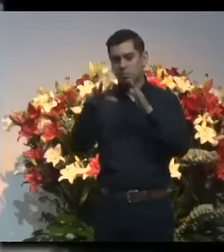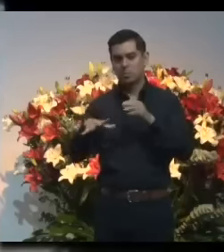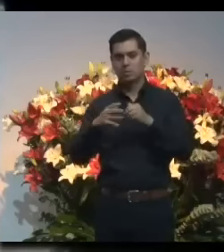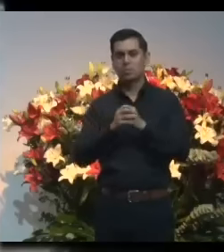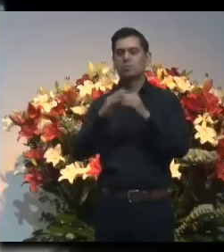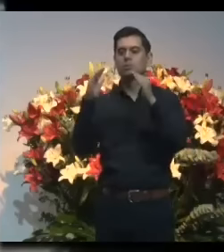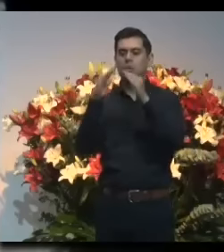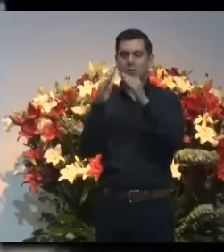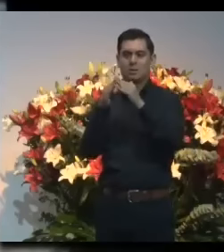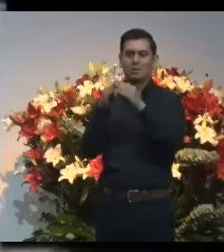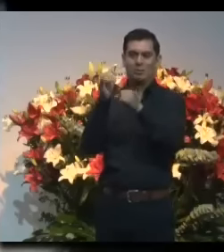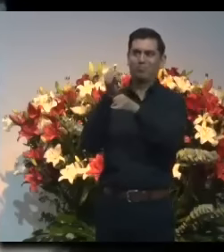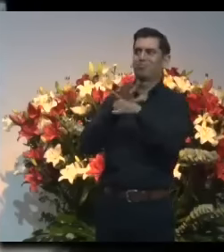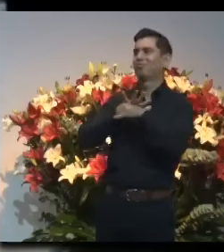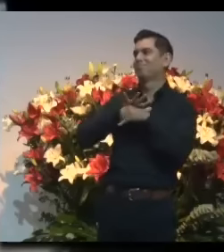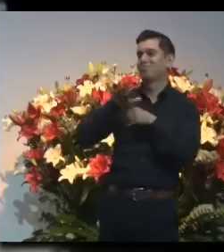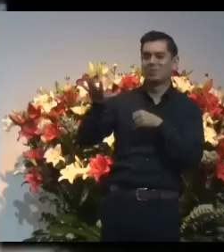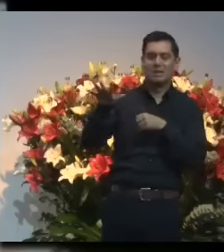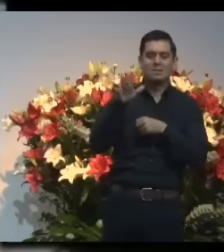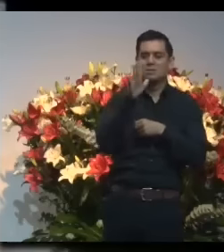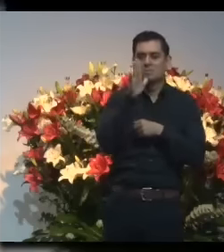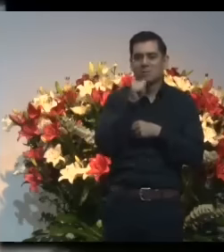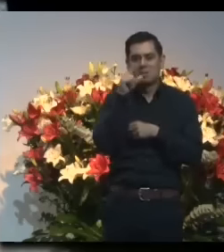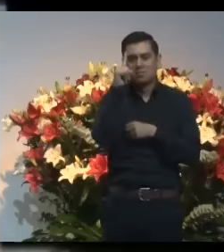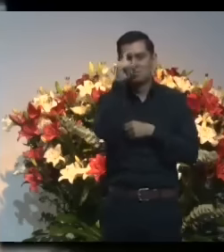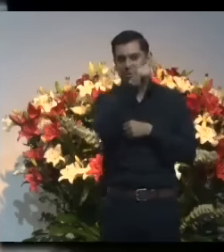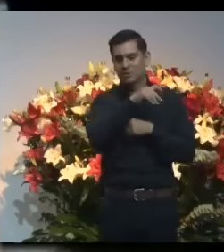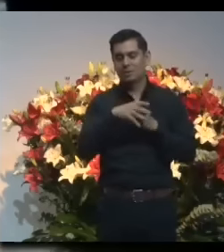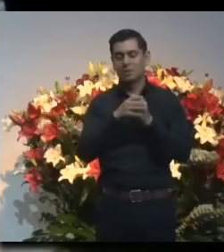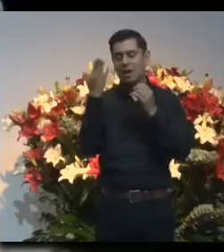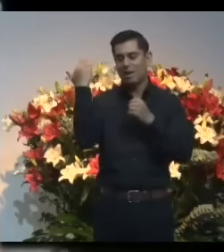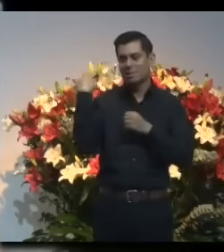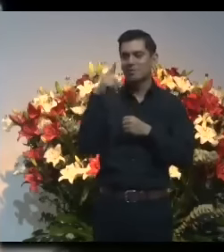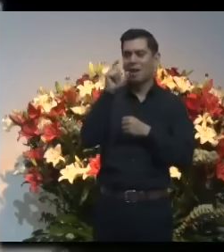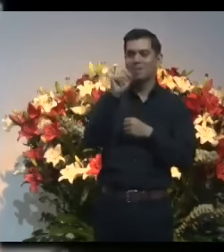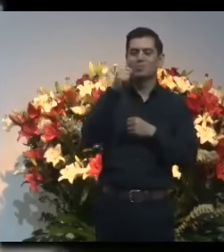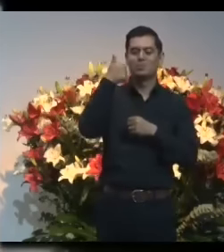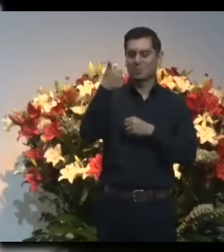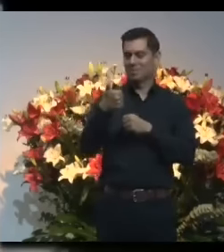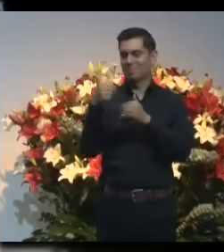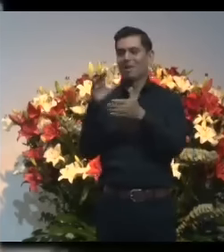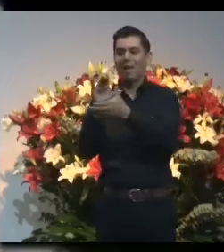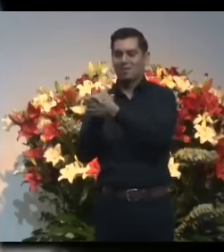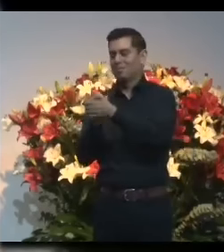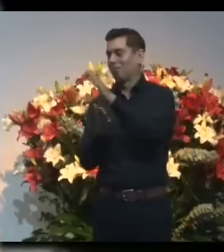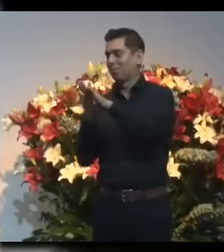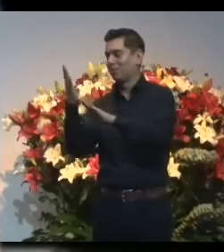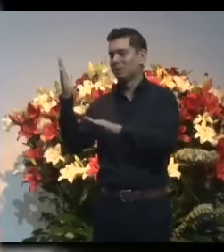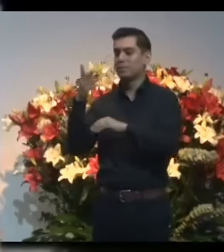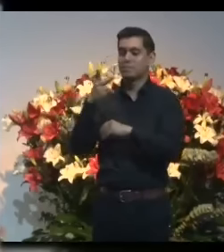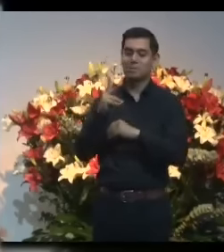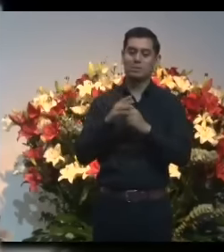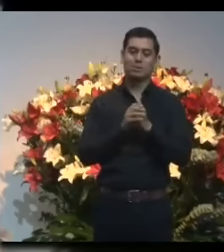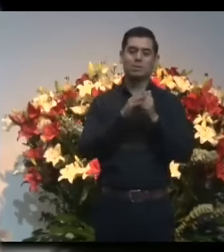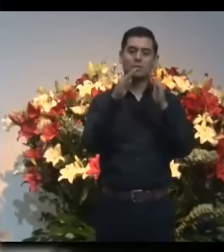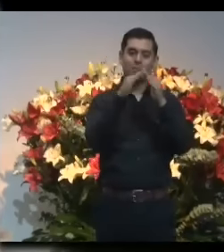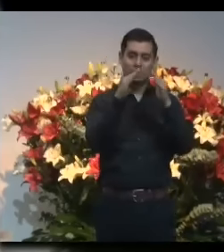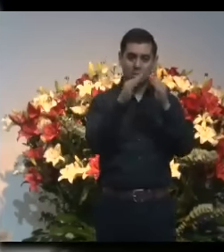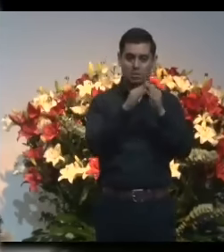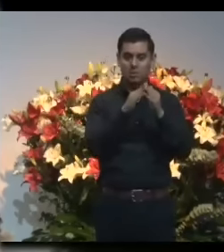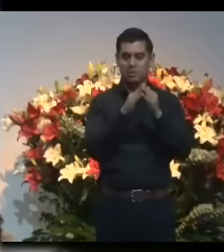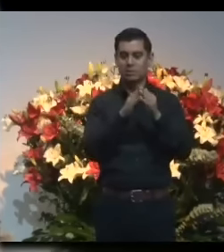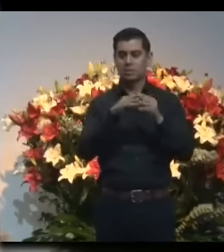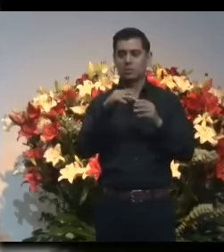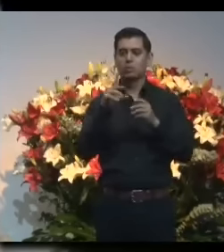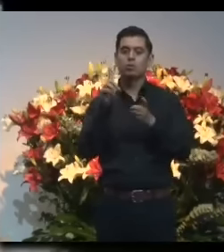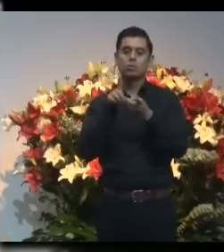casi imposible. Antes, a los 26 te casabas y te ibas, pero mi idea es vivienda sin estacionamiento en lugares con